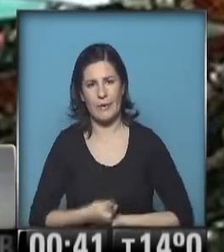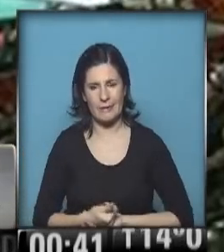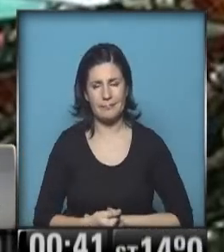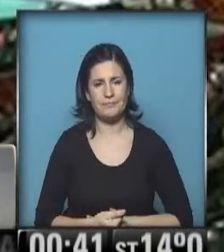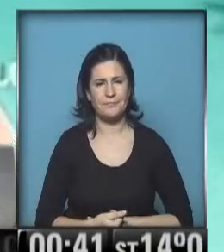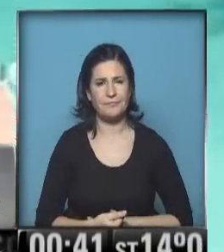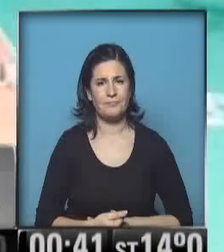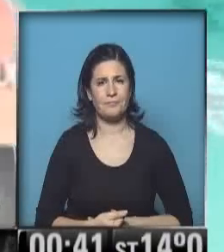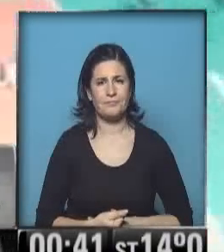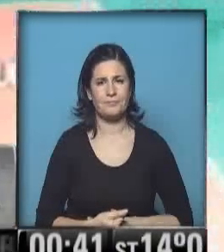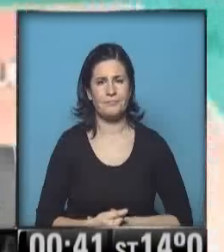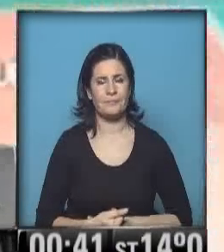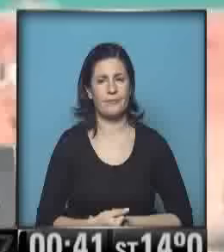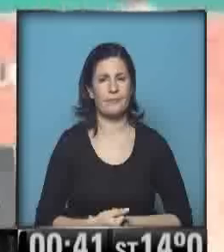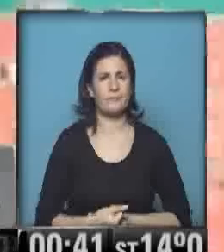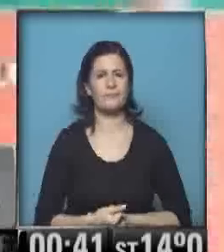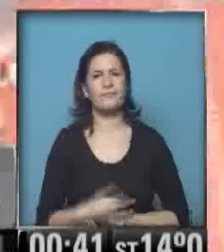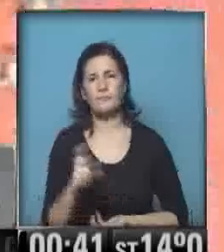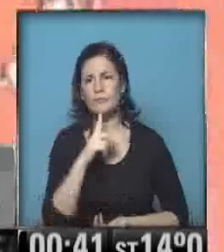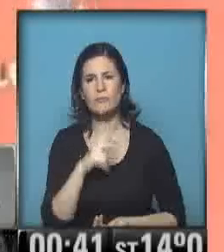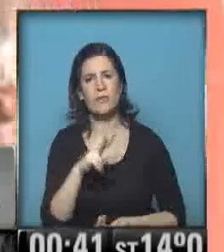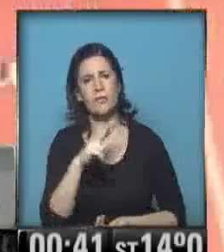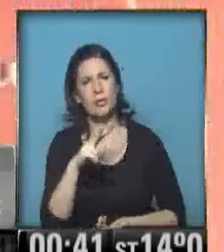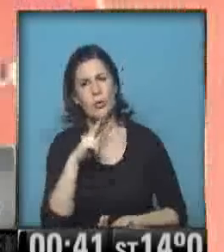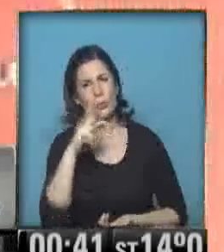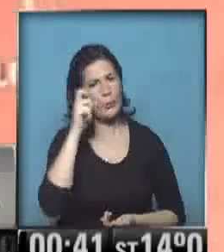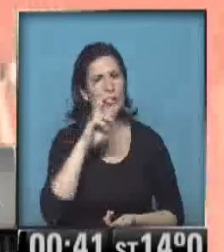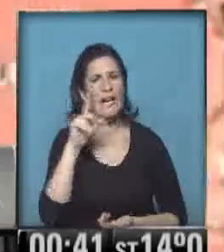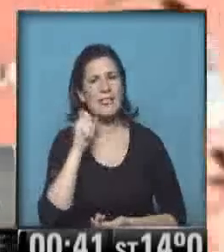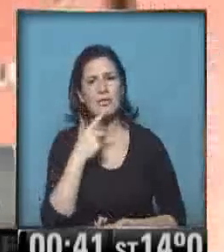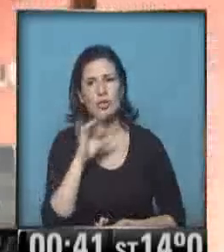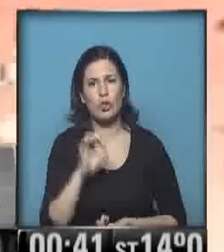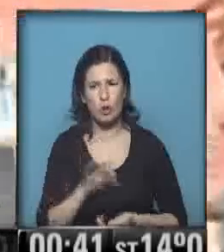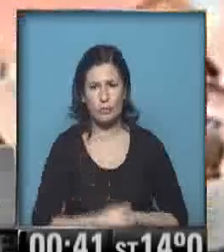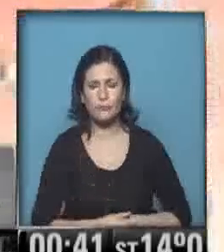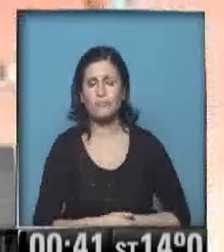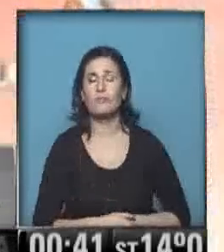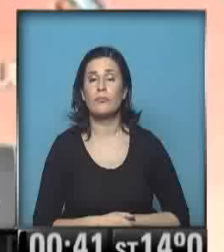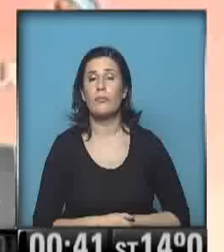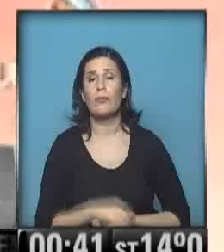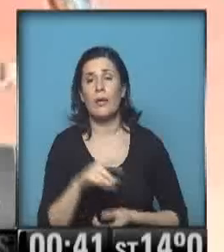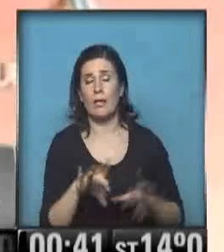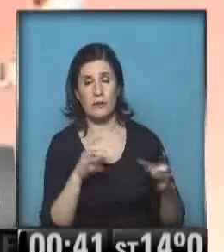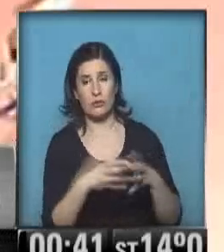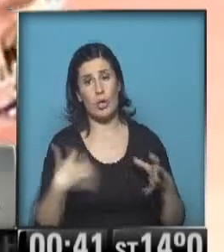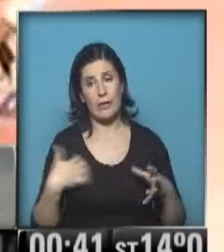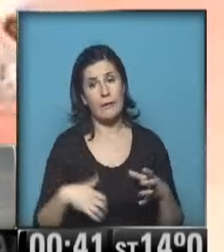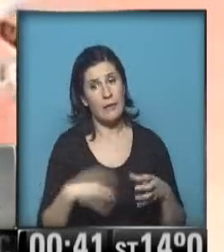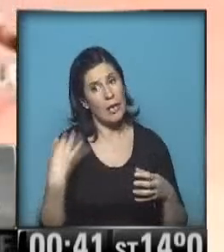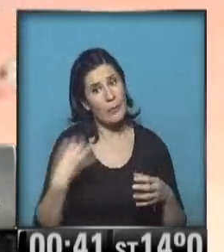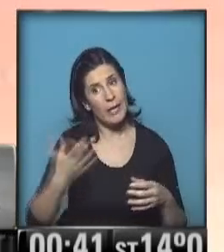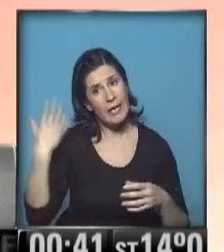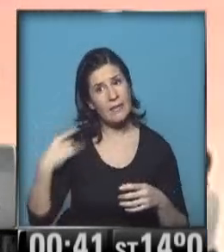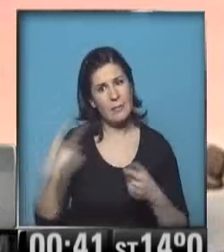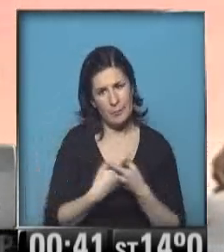conjunto conducido por Julio Velasco, que ha tenido cosas muy positivas tanto en el primer encuentro como en la jornada de hoy, pero que también ha